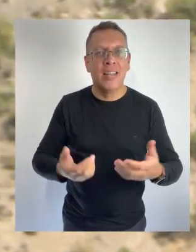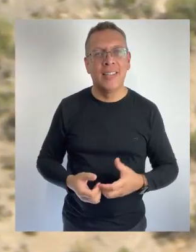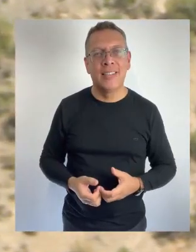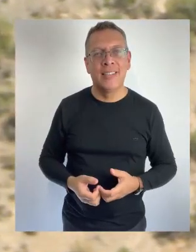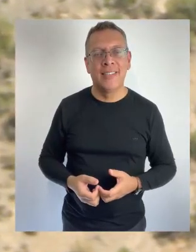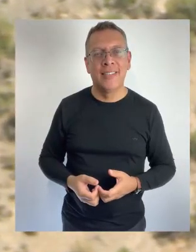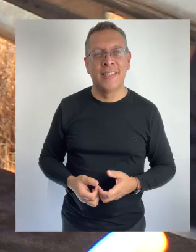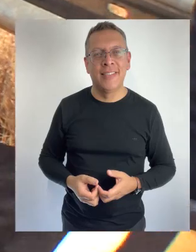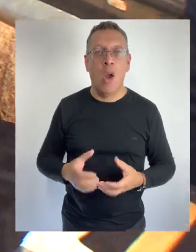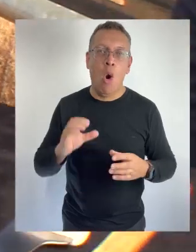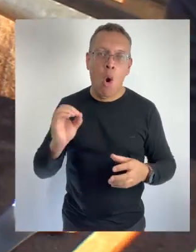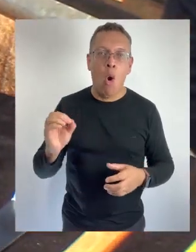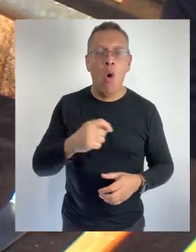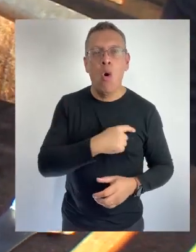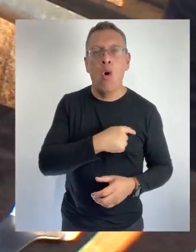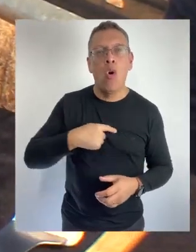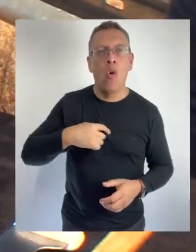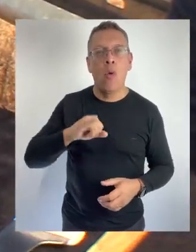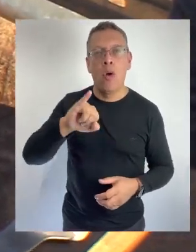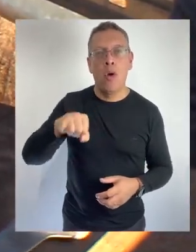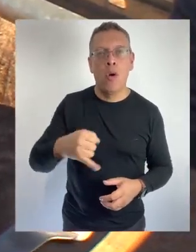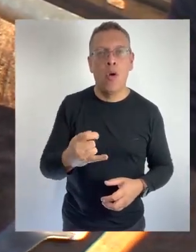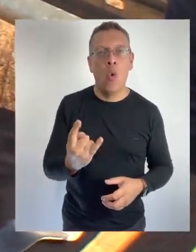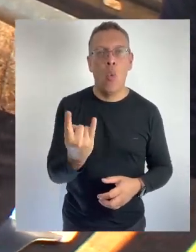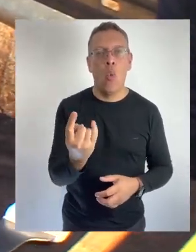Una zanahoria. Ya.